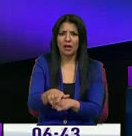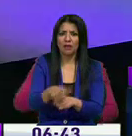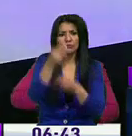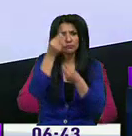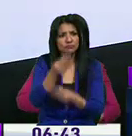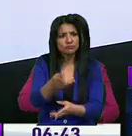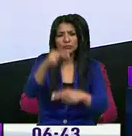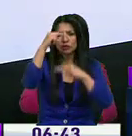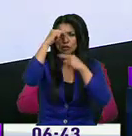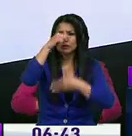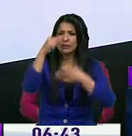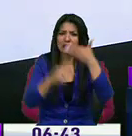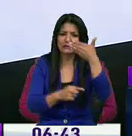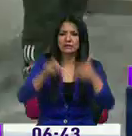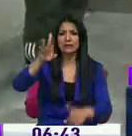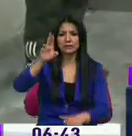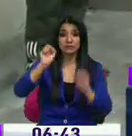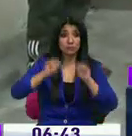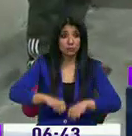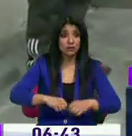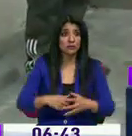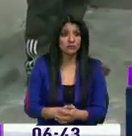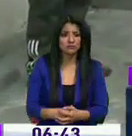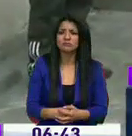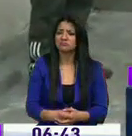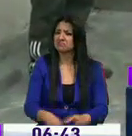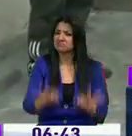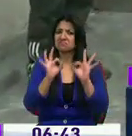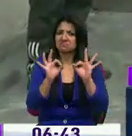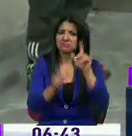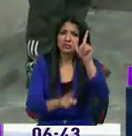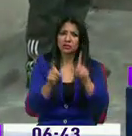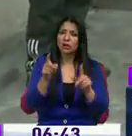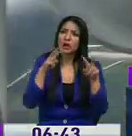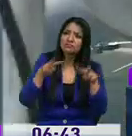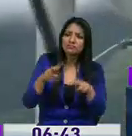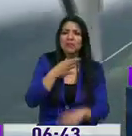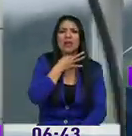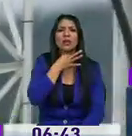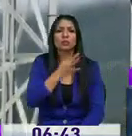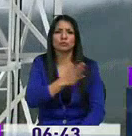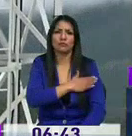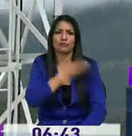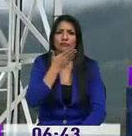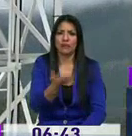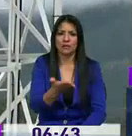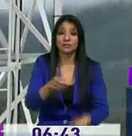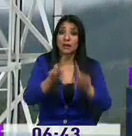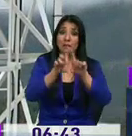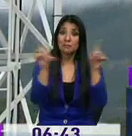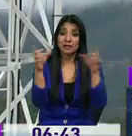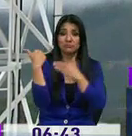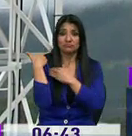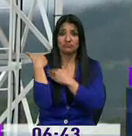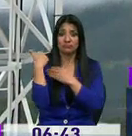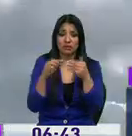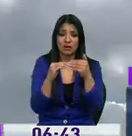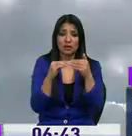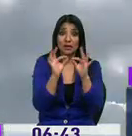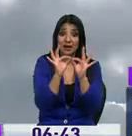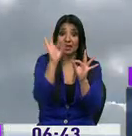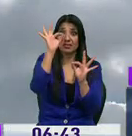informativos y contenidos de televicentro pues los mismos se han ganado la confianza del público a tal punto que la empresa encargada de la medición del rating